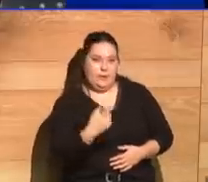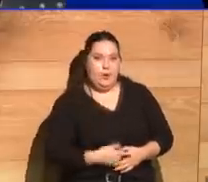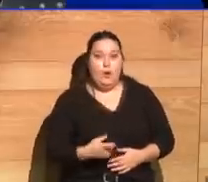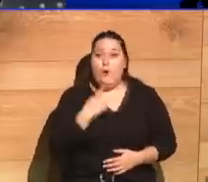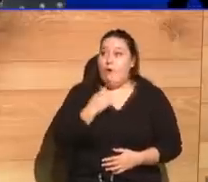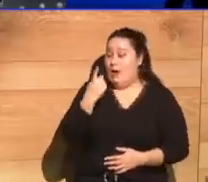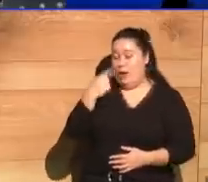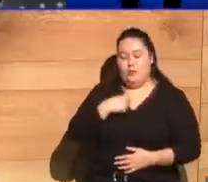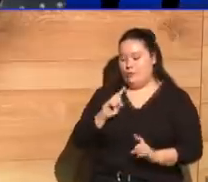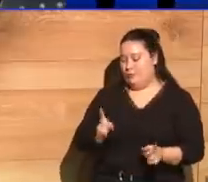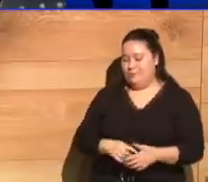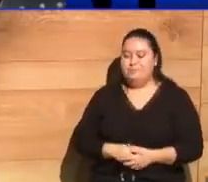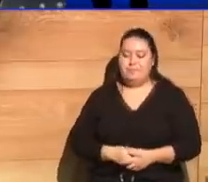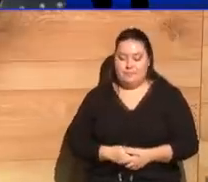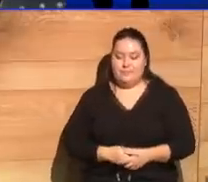sea yo.